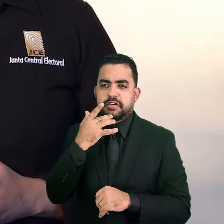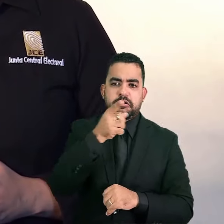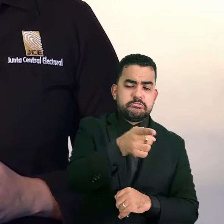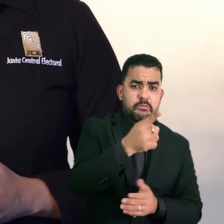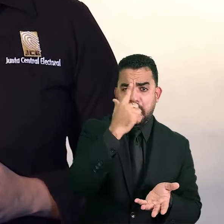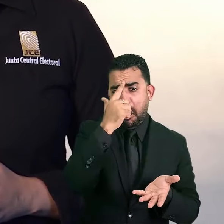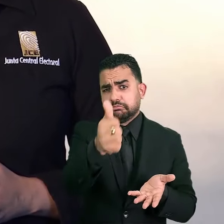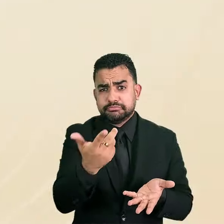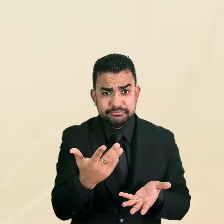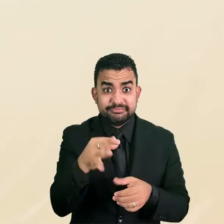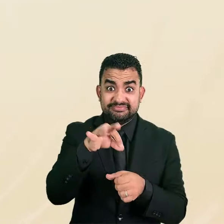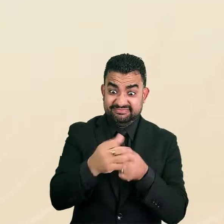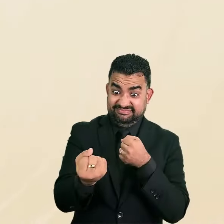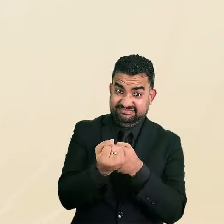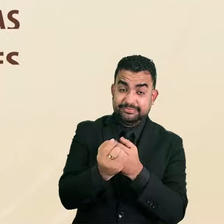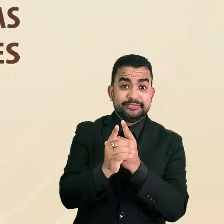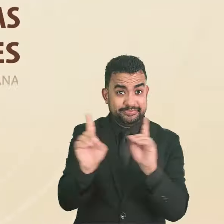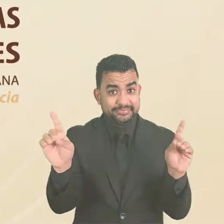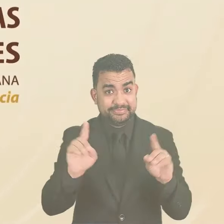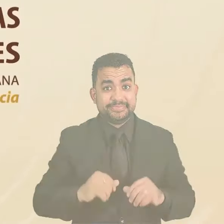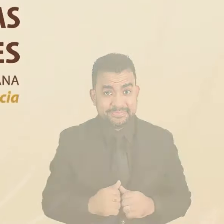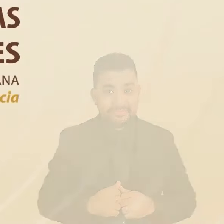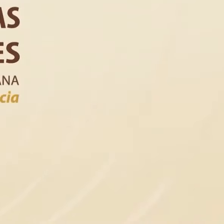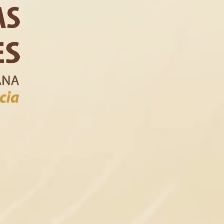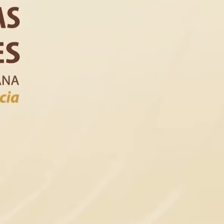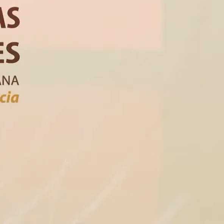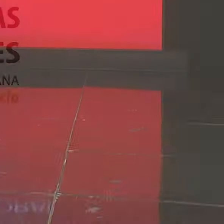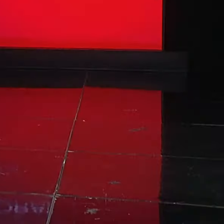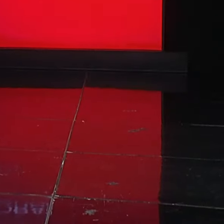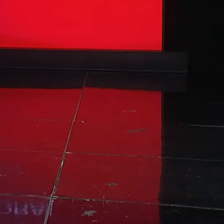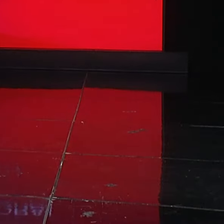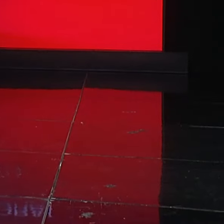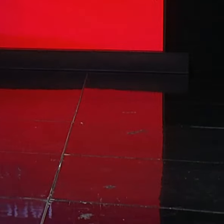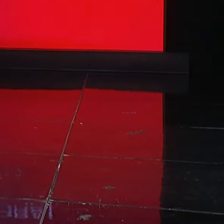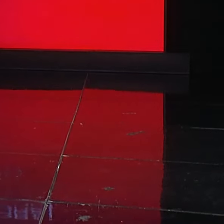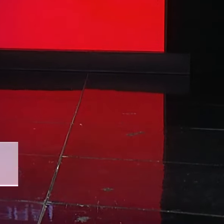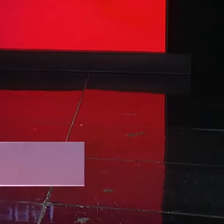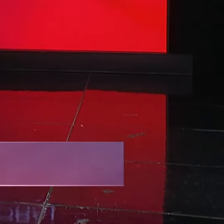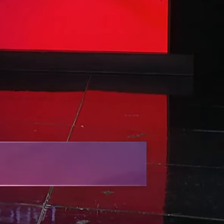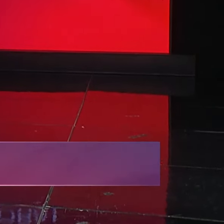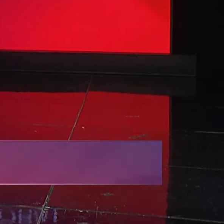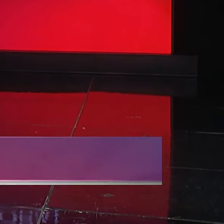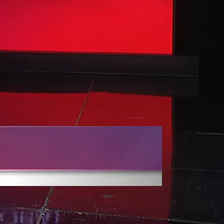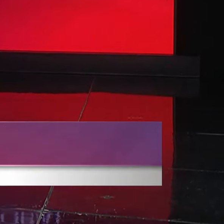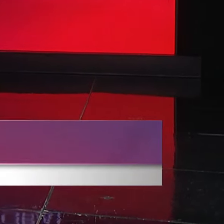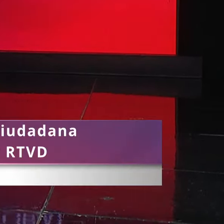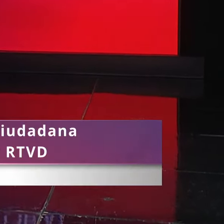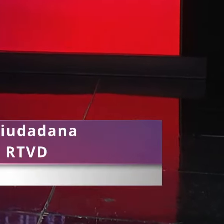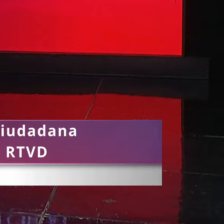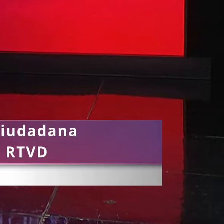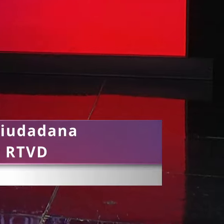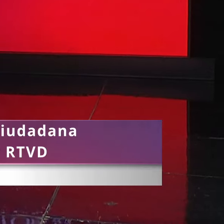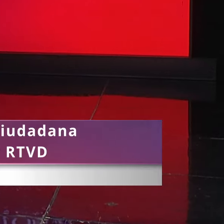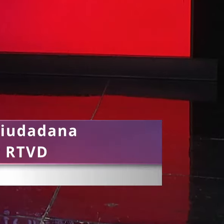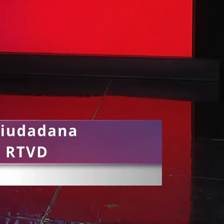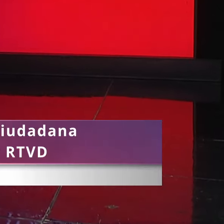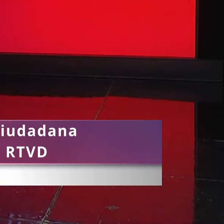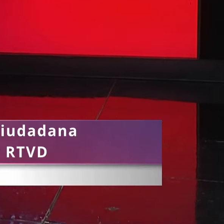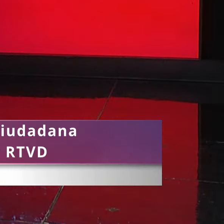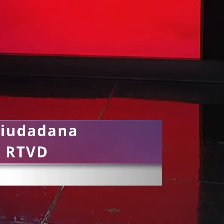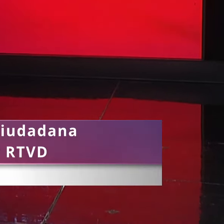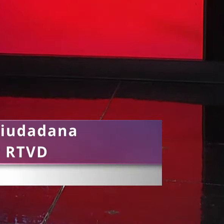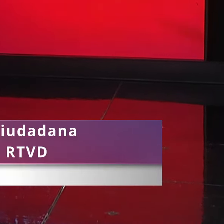nivel correspondiente. Vota por ti y la democracia. Y a solo horas de lo que serán las próximas elecciones municipales,